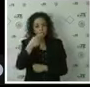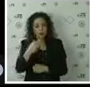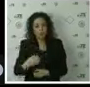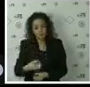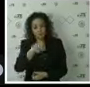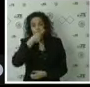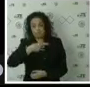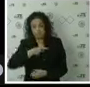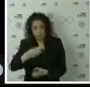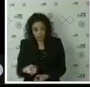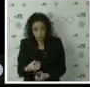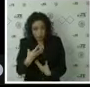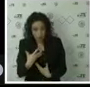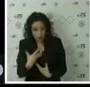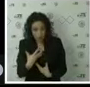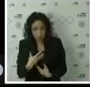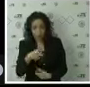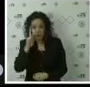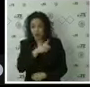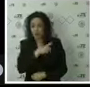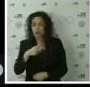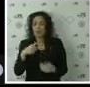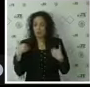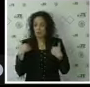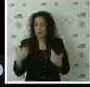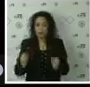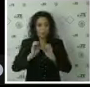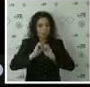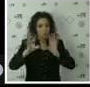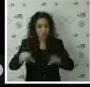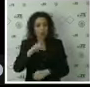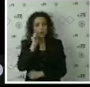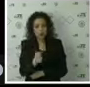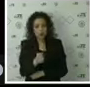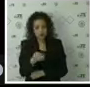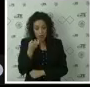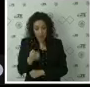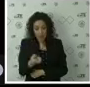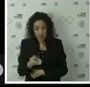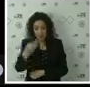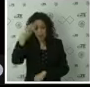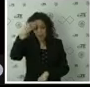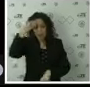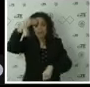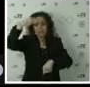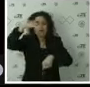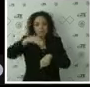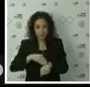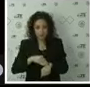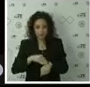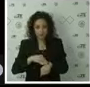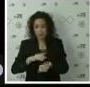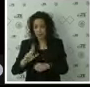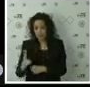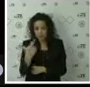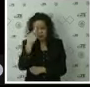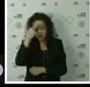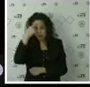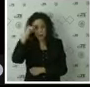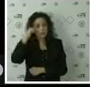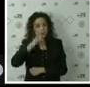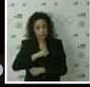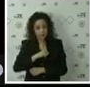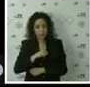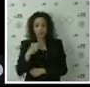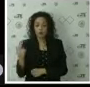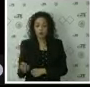que quede. Ustedes tienen que tener muy claro algo. Estas son memorias, porque estos eventos dejan memorias. Y lo que ustedes hacen